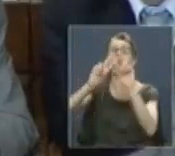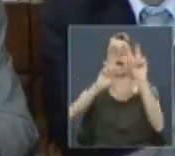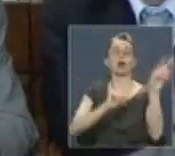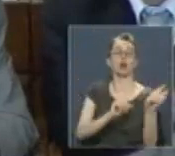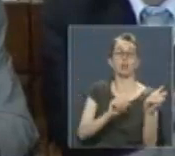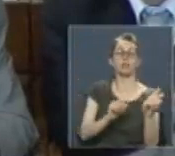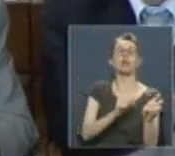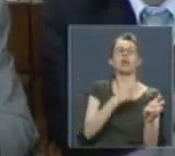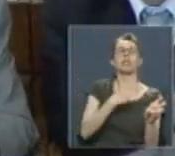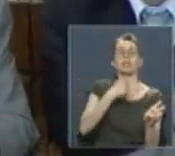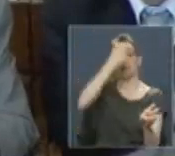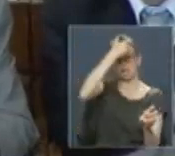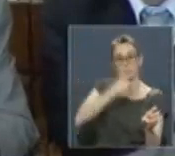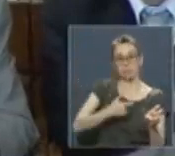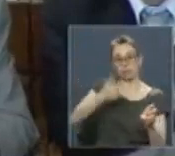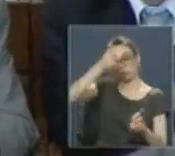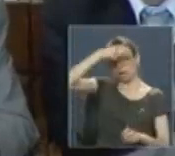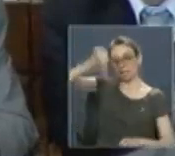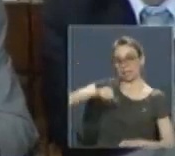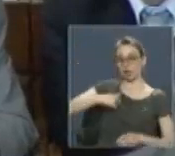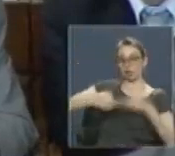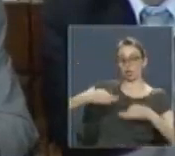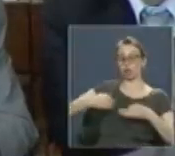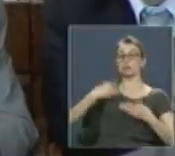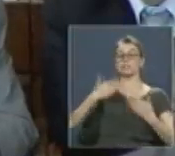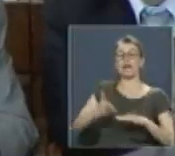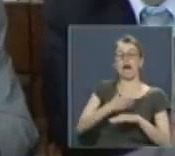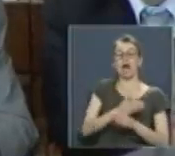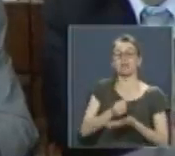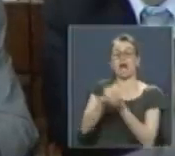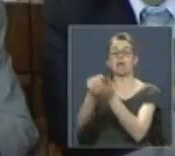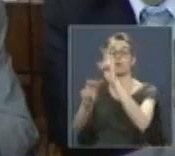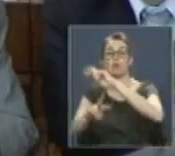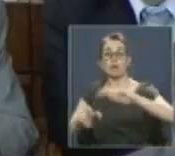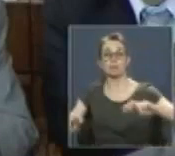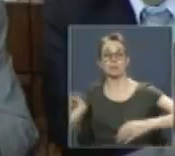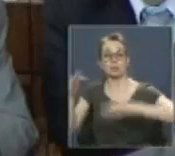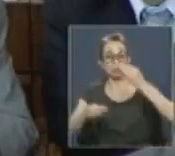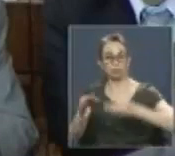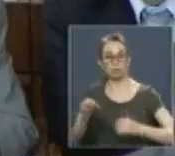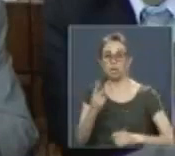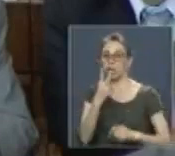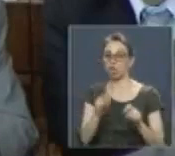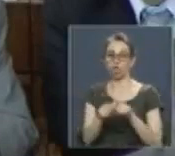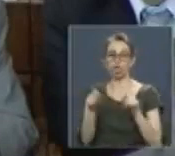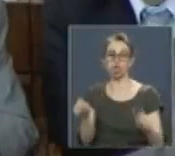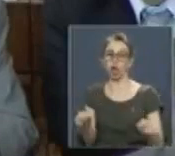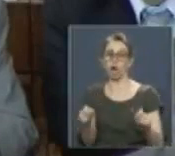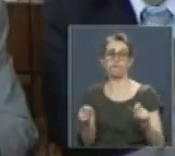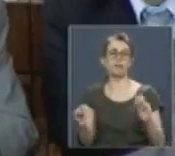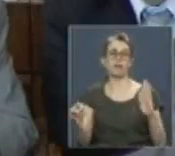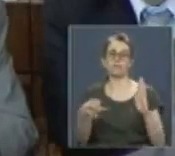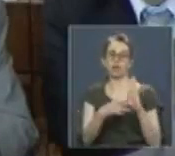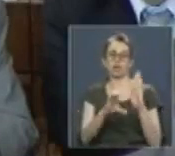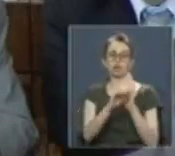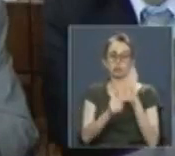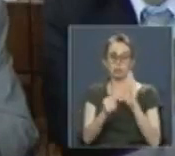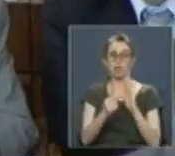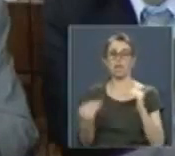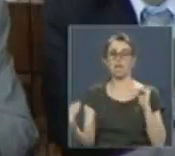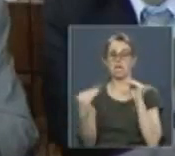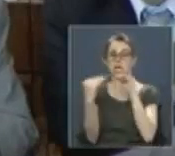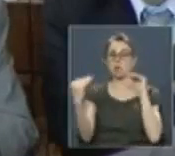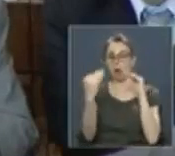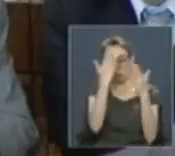la colaboración eficaz del condenado. Este precepto cae en una doble inconstitucionalidad desde el punto de vista del principio de igualdad ante la